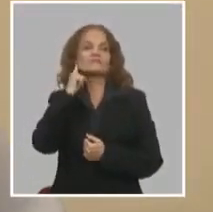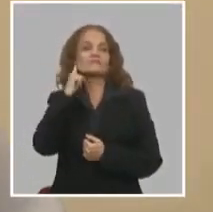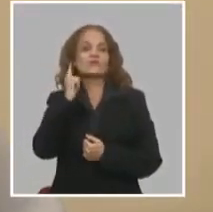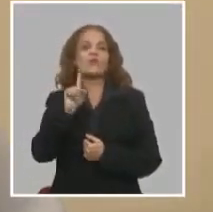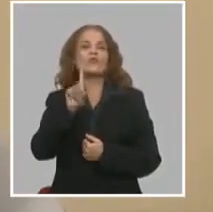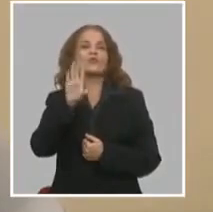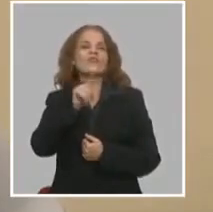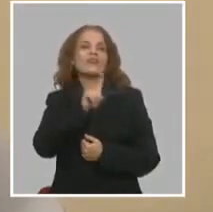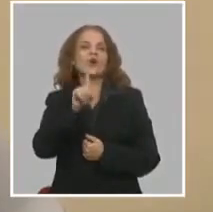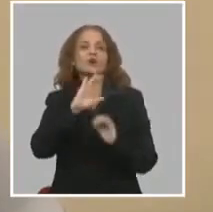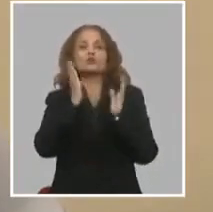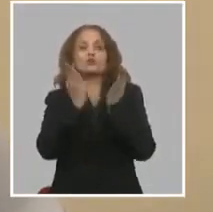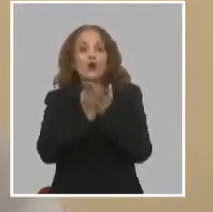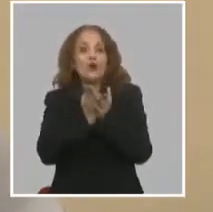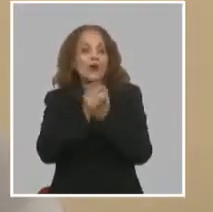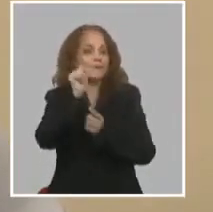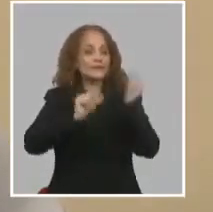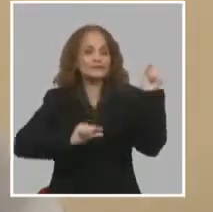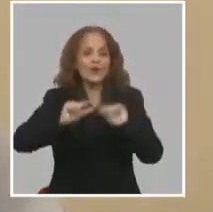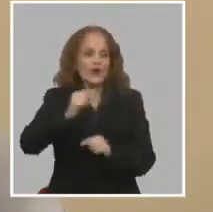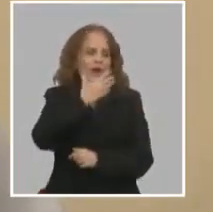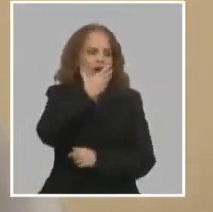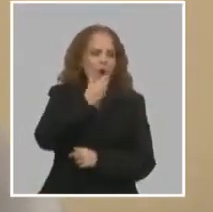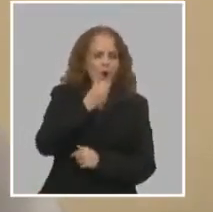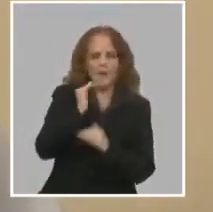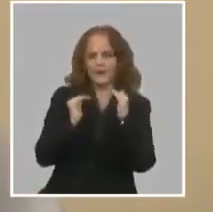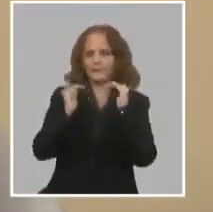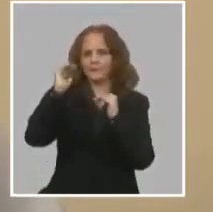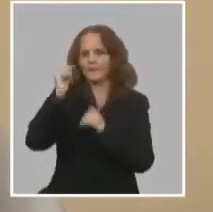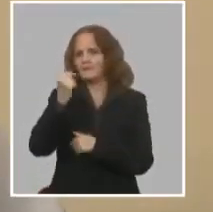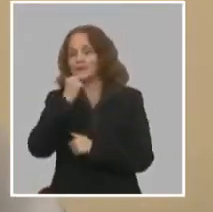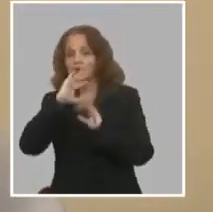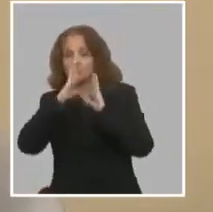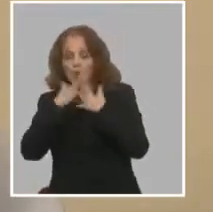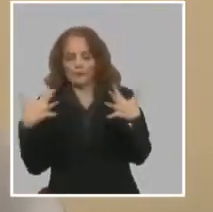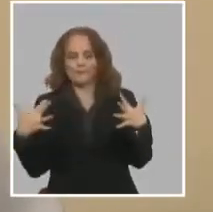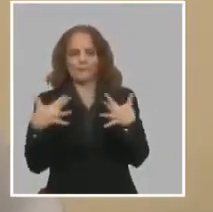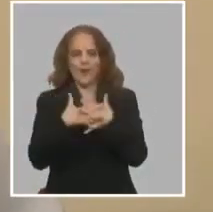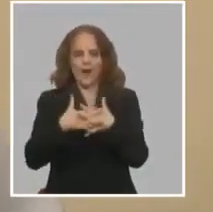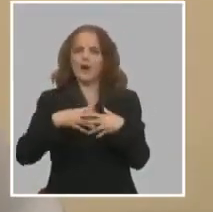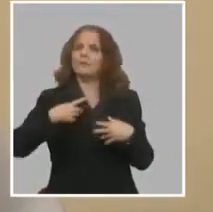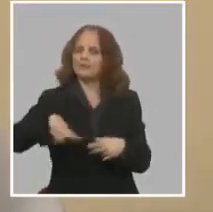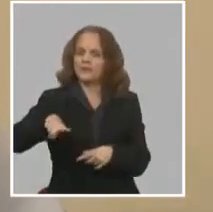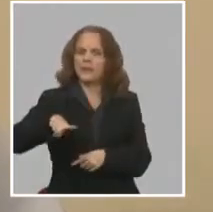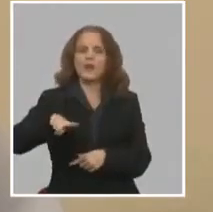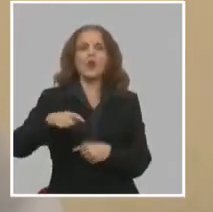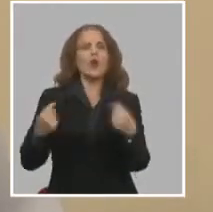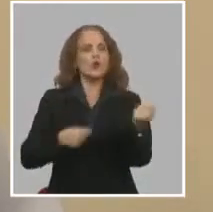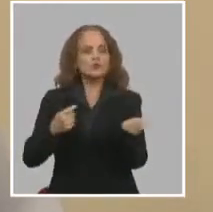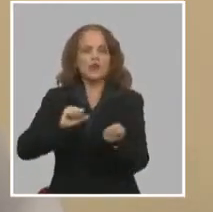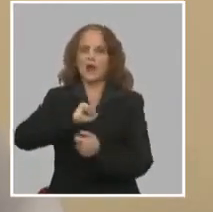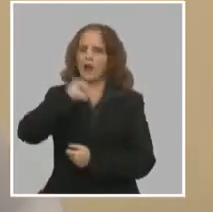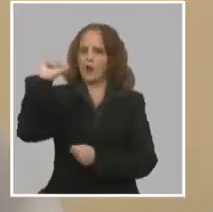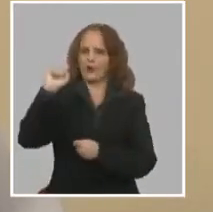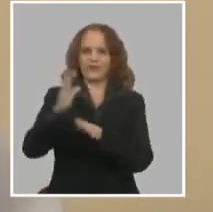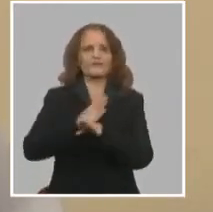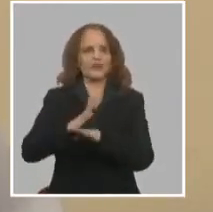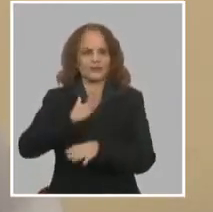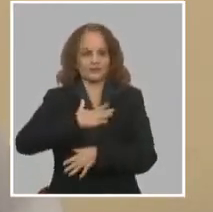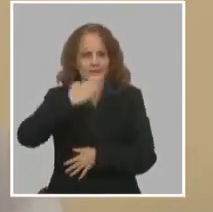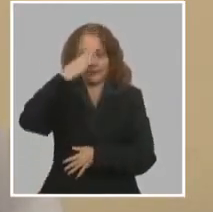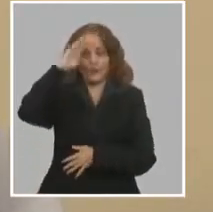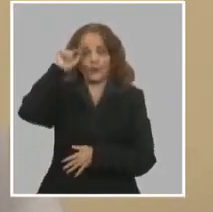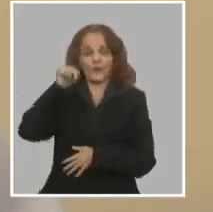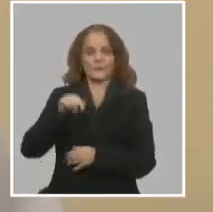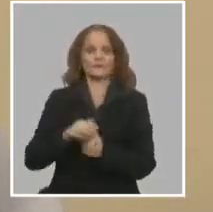generaciones juntas manteníamos la antorcha de las defensas, de las conquistas, de los principios. Y el IPK es un ejemplo de eso. No